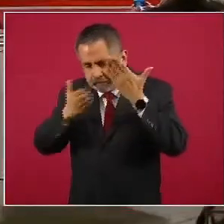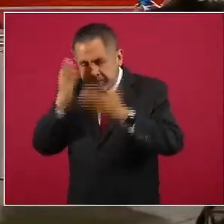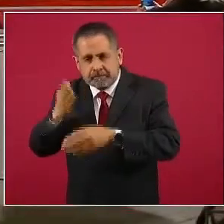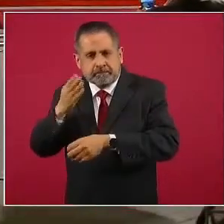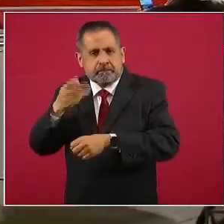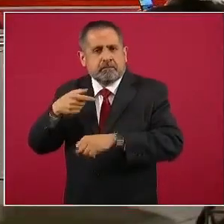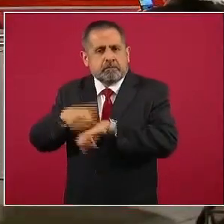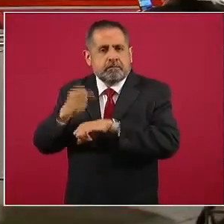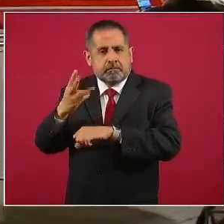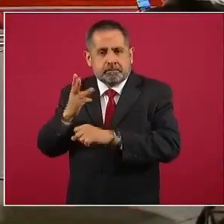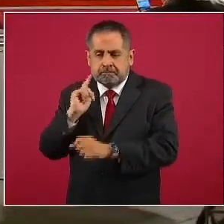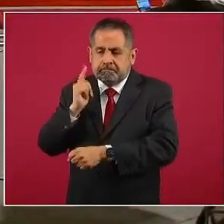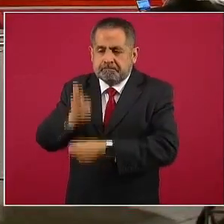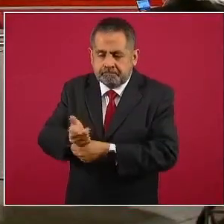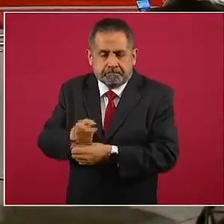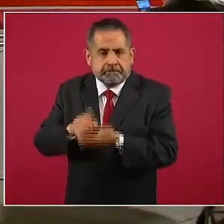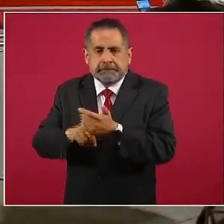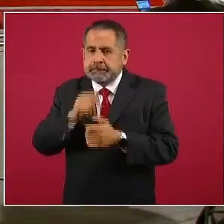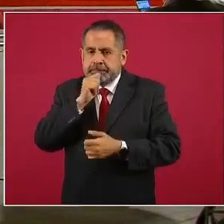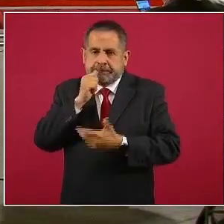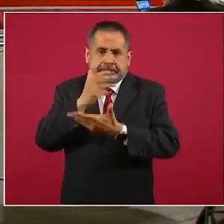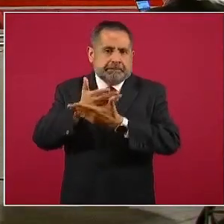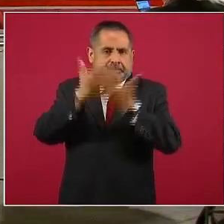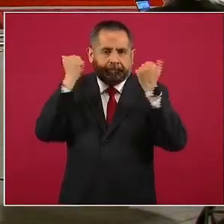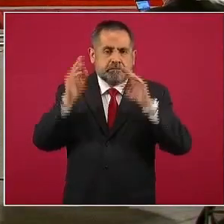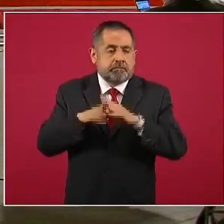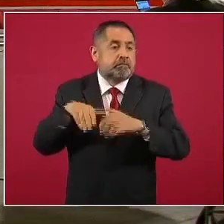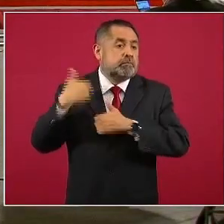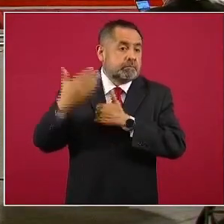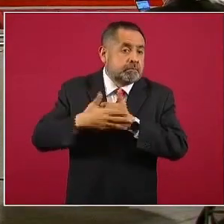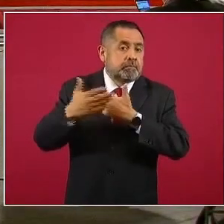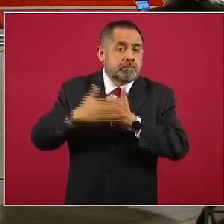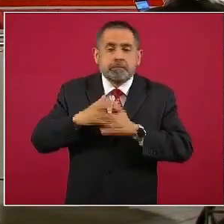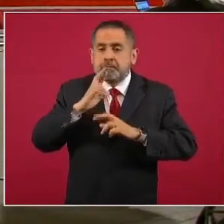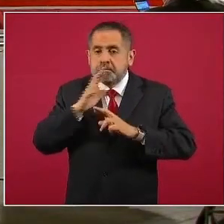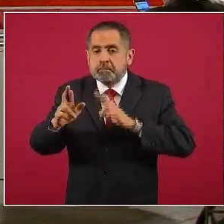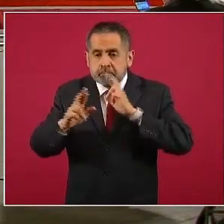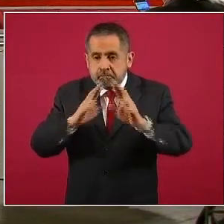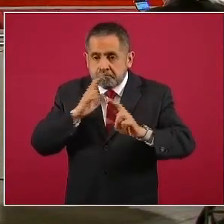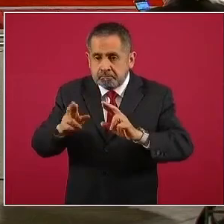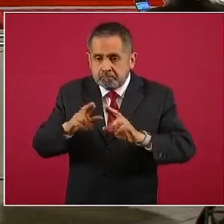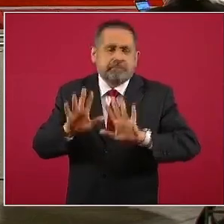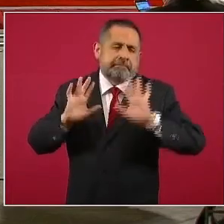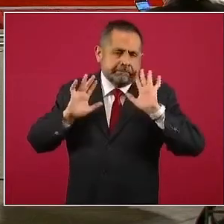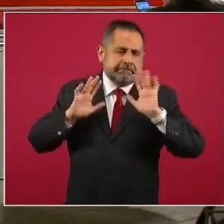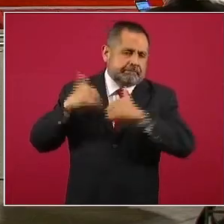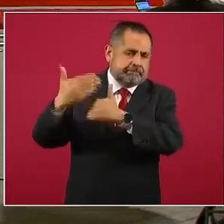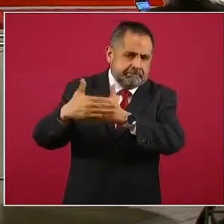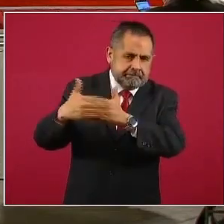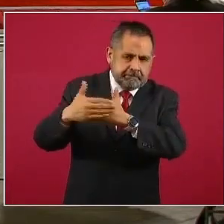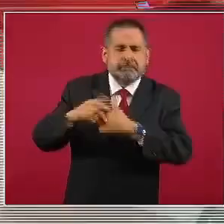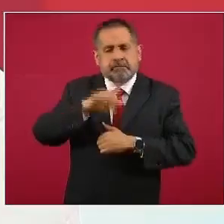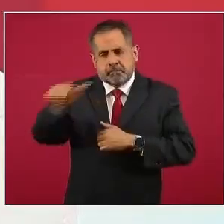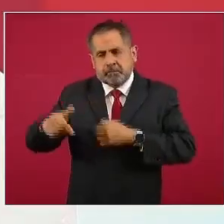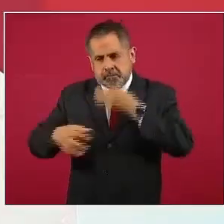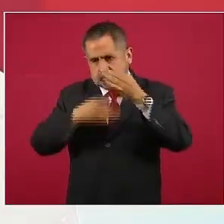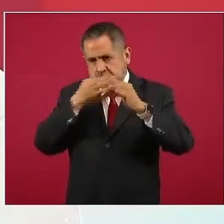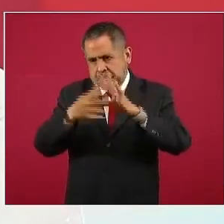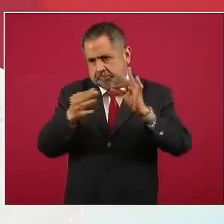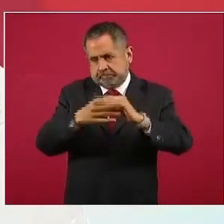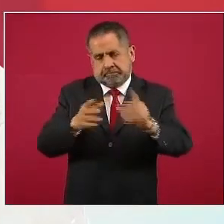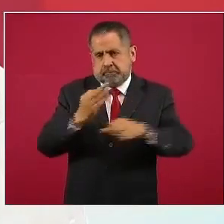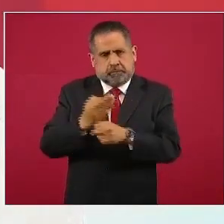fase 3. De ninguna vacuna se conoce. Conforme vayan saliendo los resultados, pues tendremos la oportunidad de